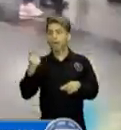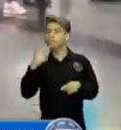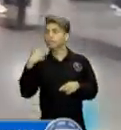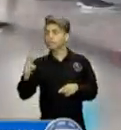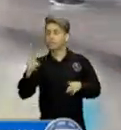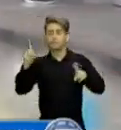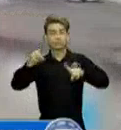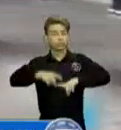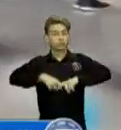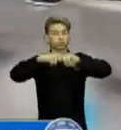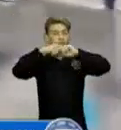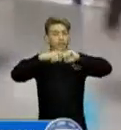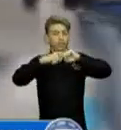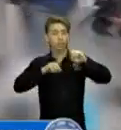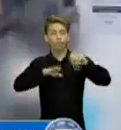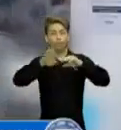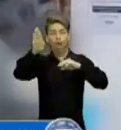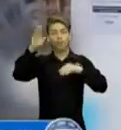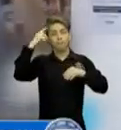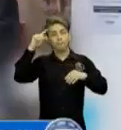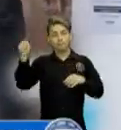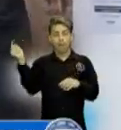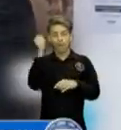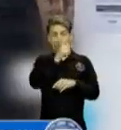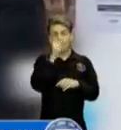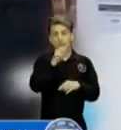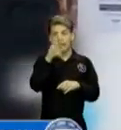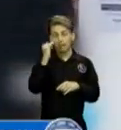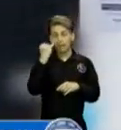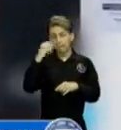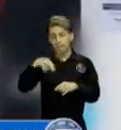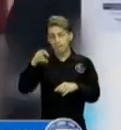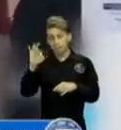vuelos con Reino Unido como medida preventiva por